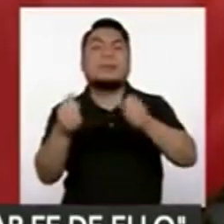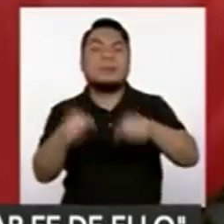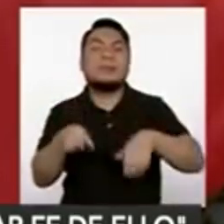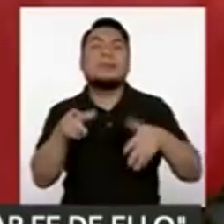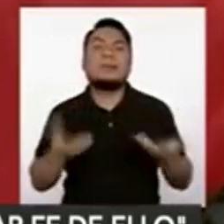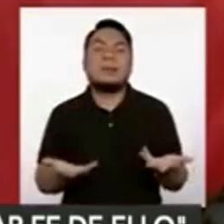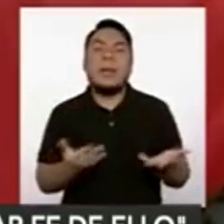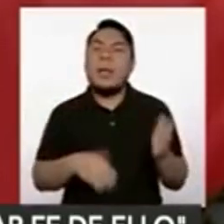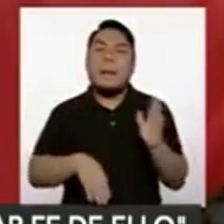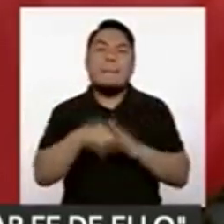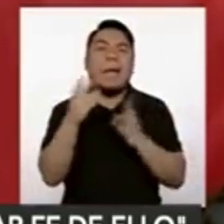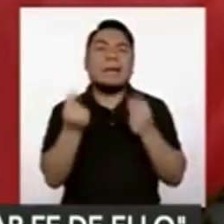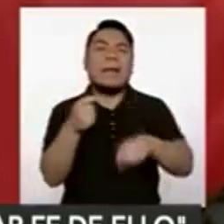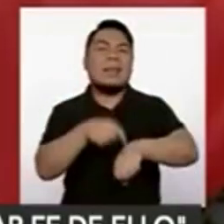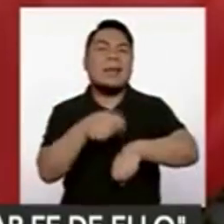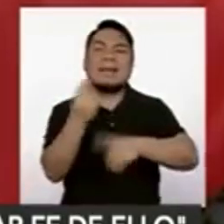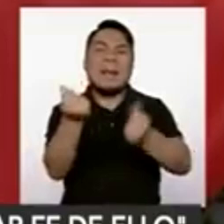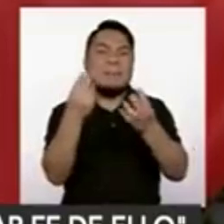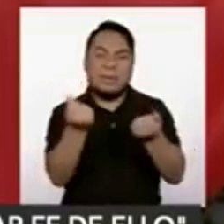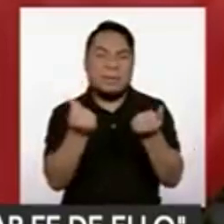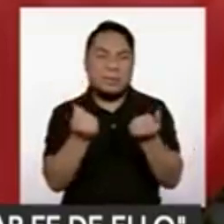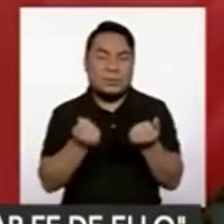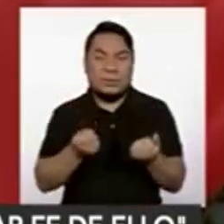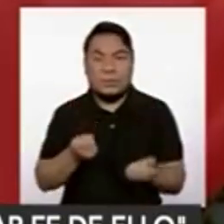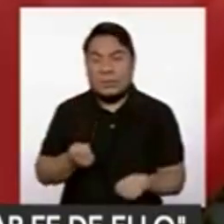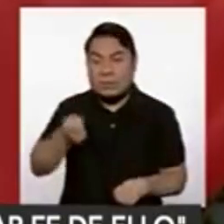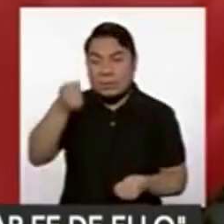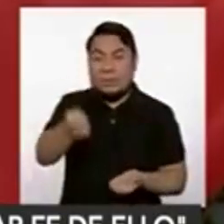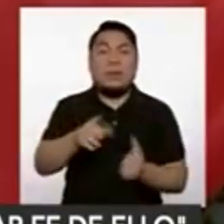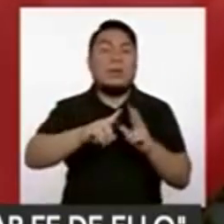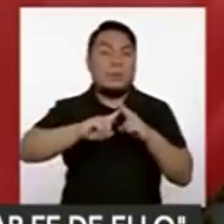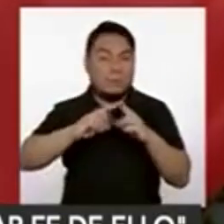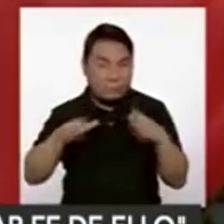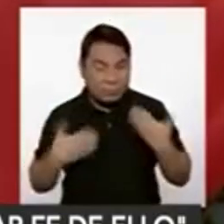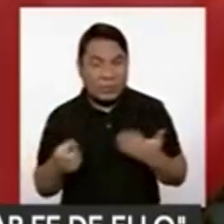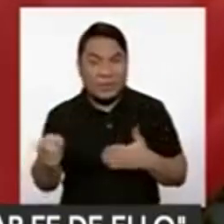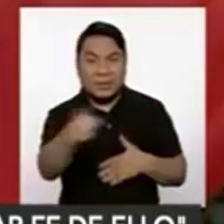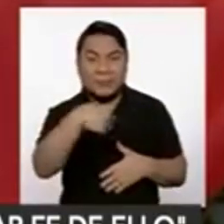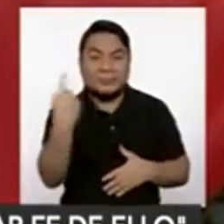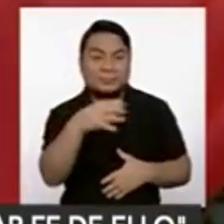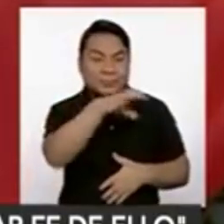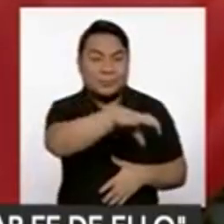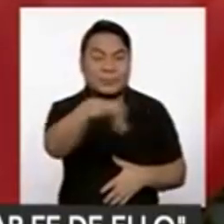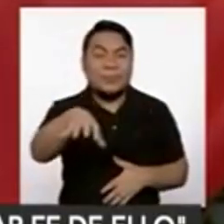en el más corto plazo posible y puedan reflejarse